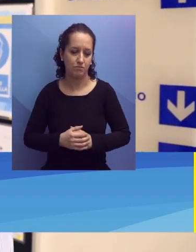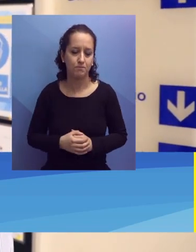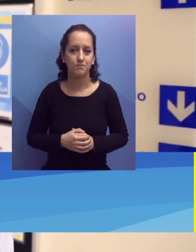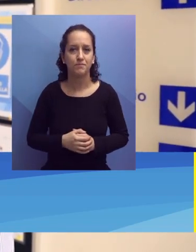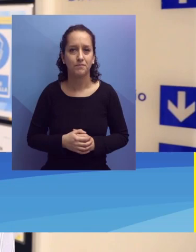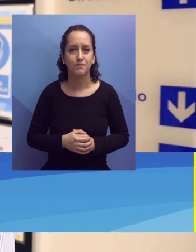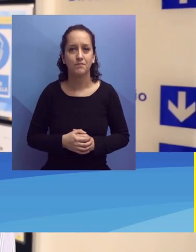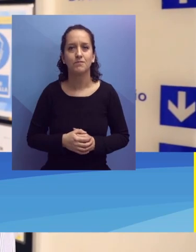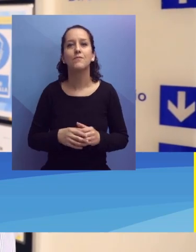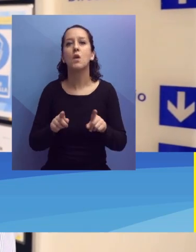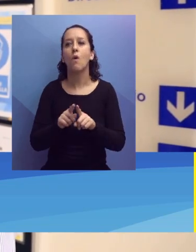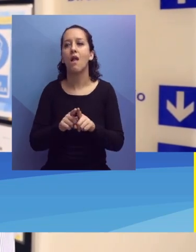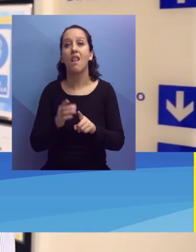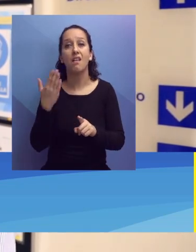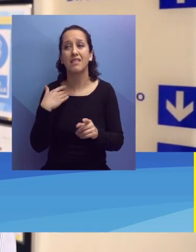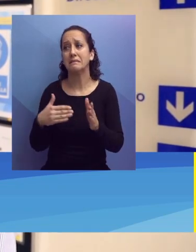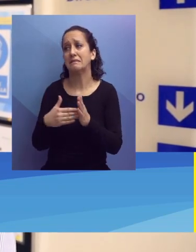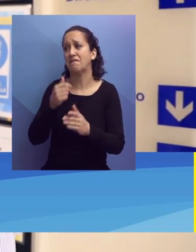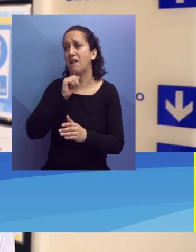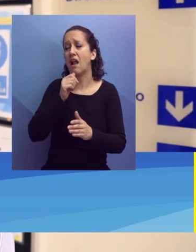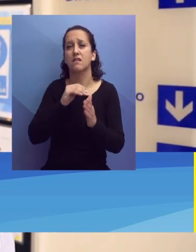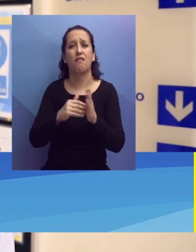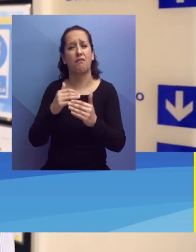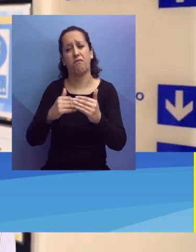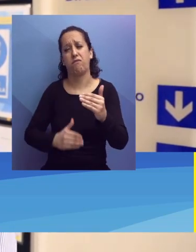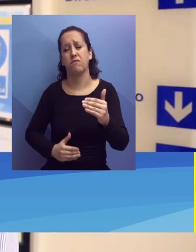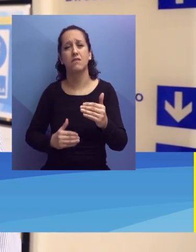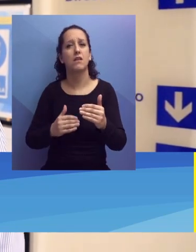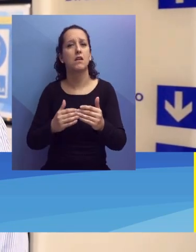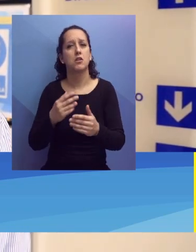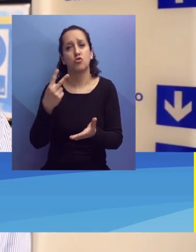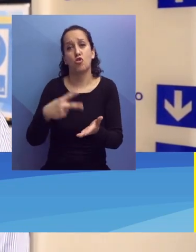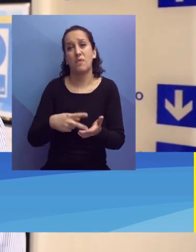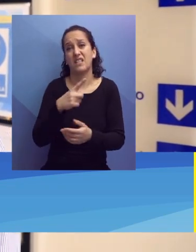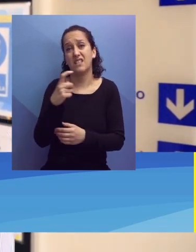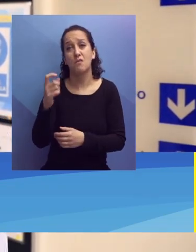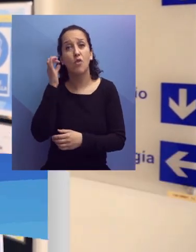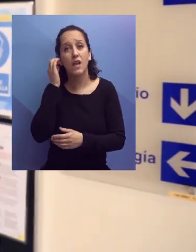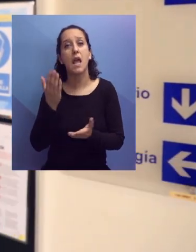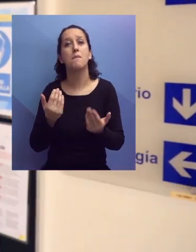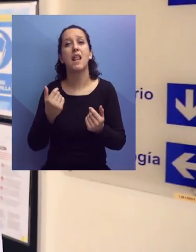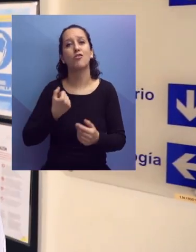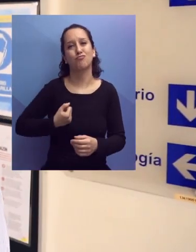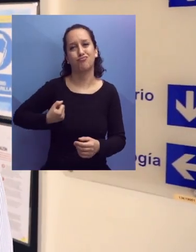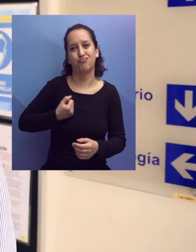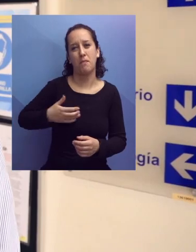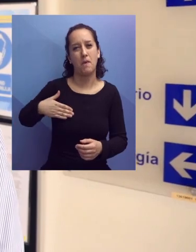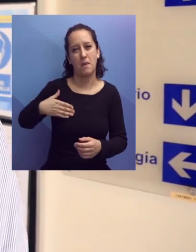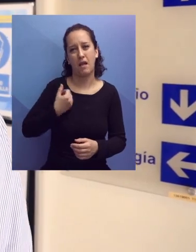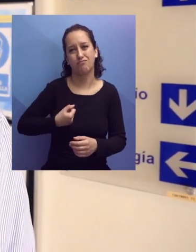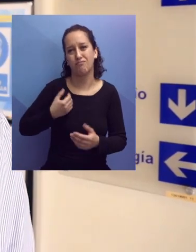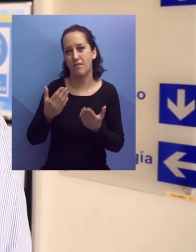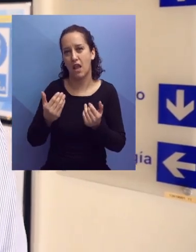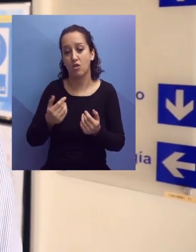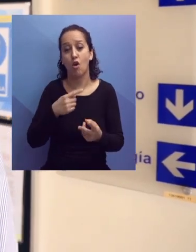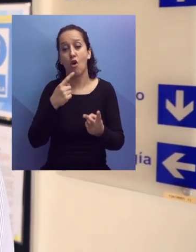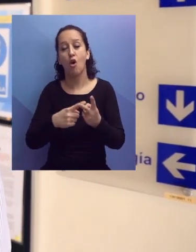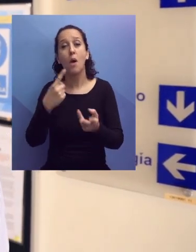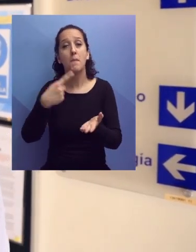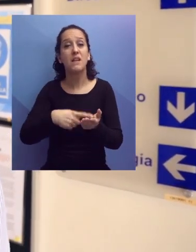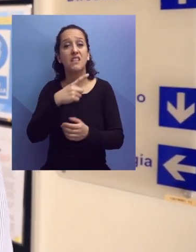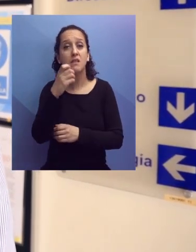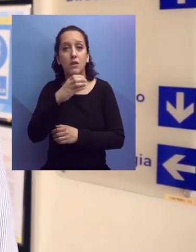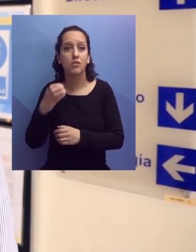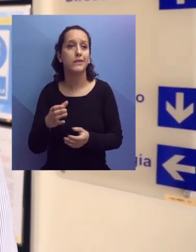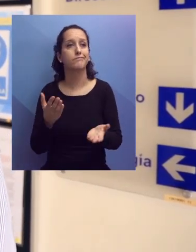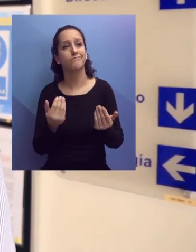una disminución bastante grande de la lista de espera, más de 2.100 mujeres que están esperando una ecografía mamaria y